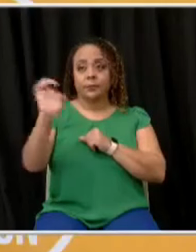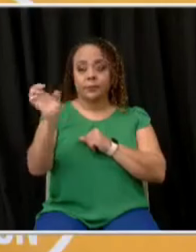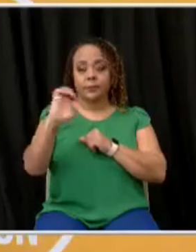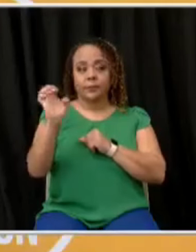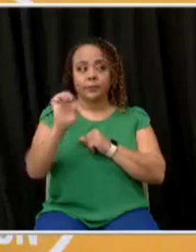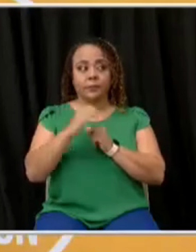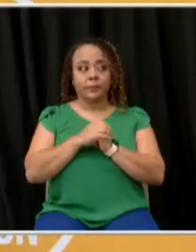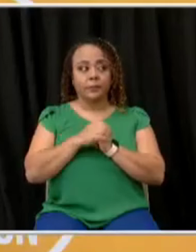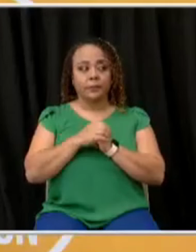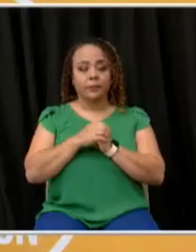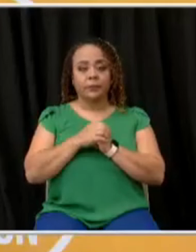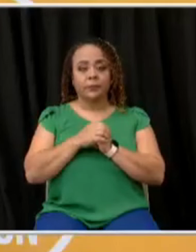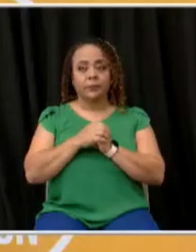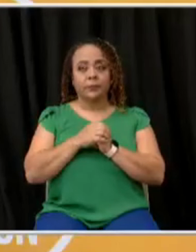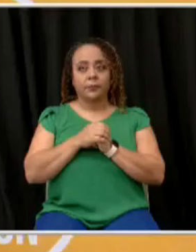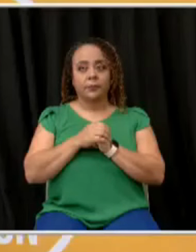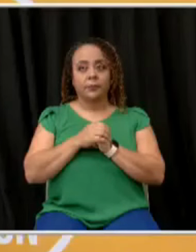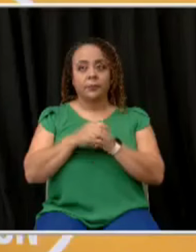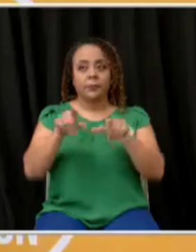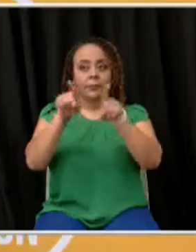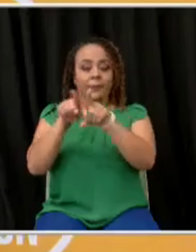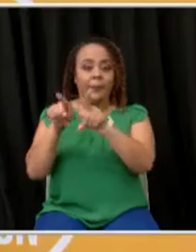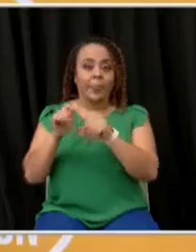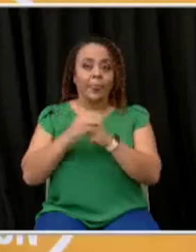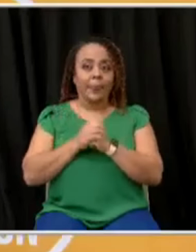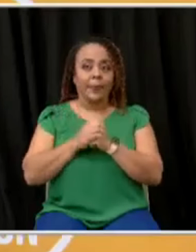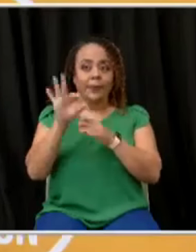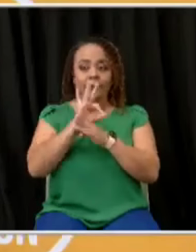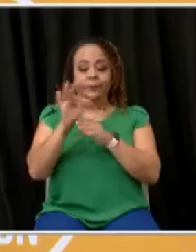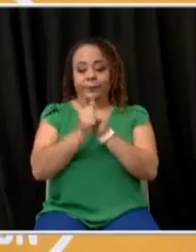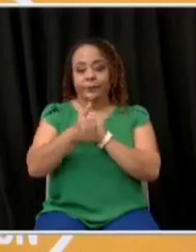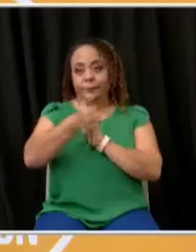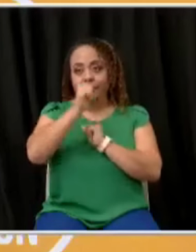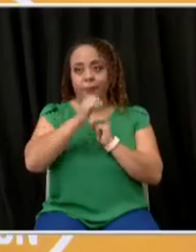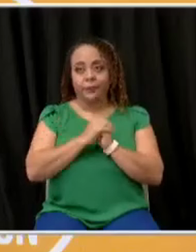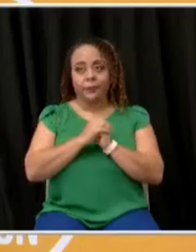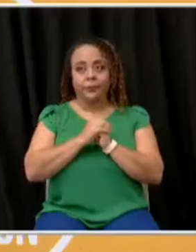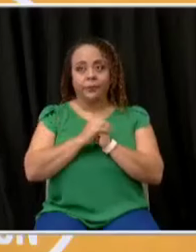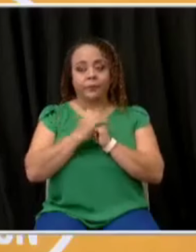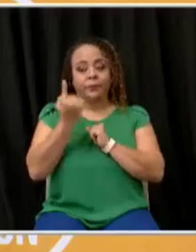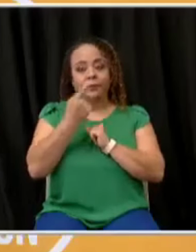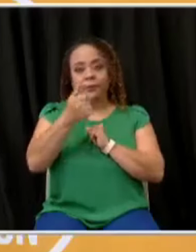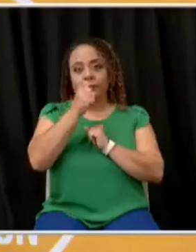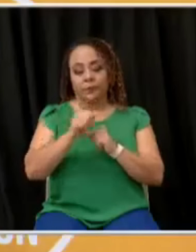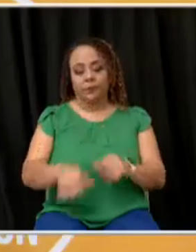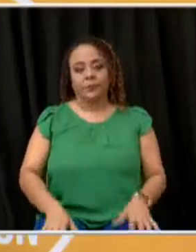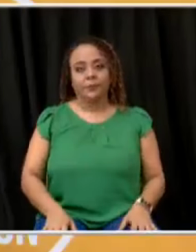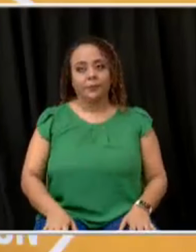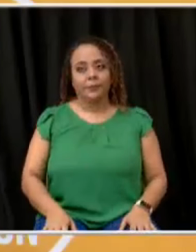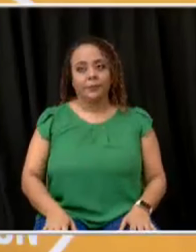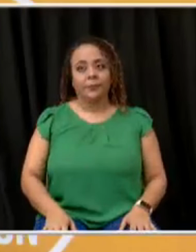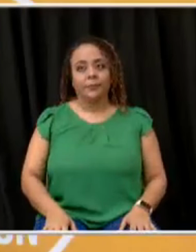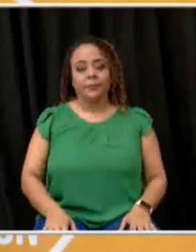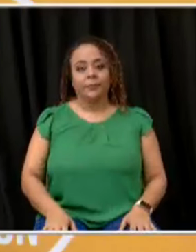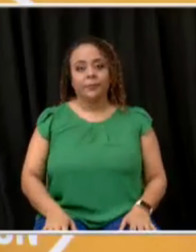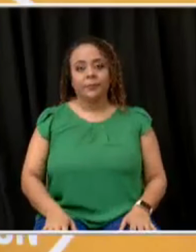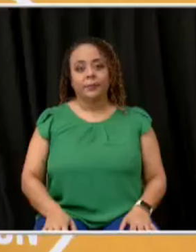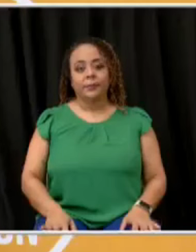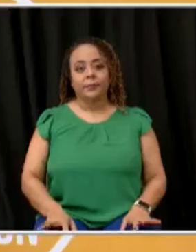energéticas. ¿Ok? Y tampoco sirve con agua, con solo agua. Con solamente agua. Entonces o